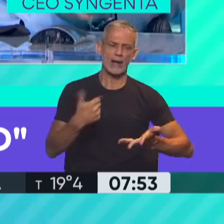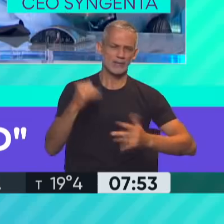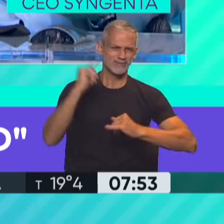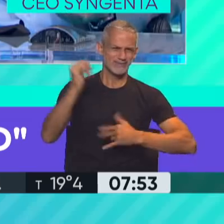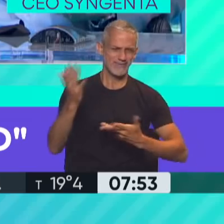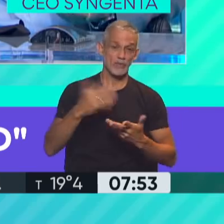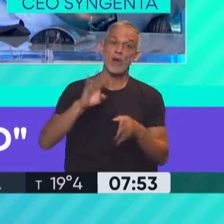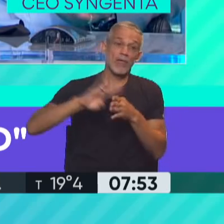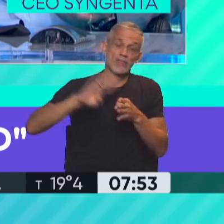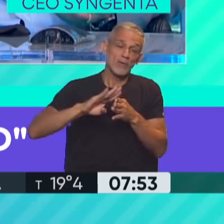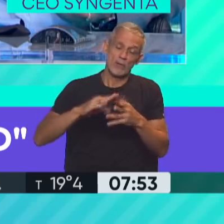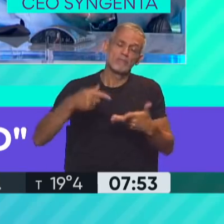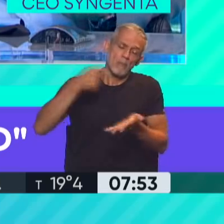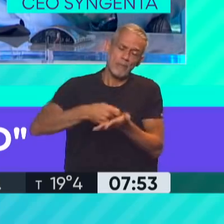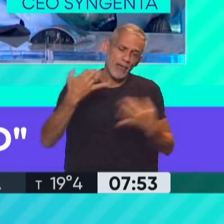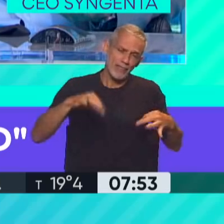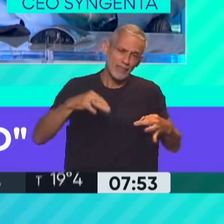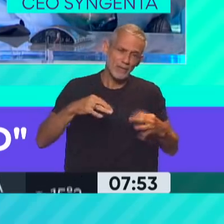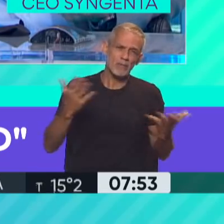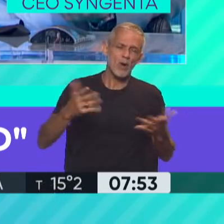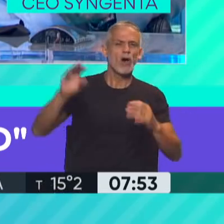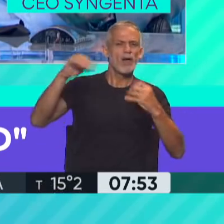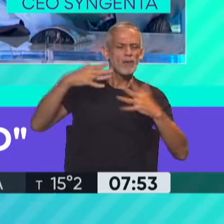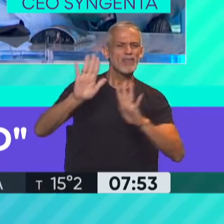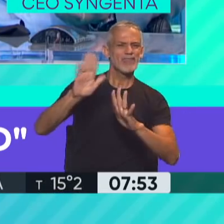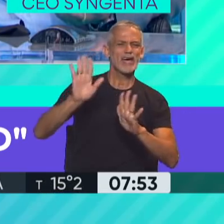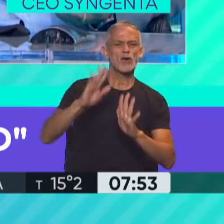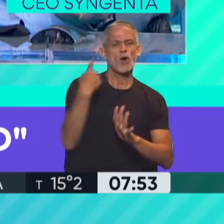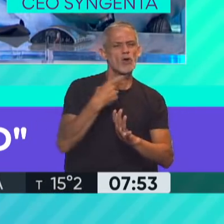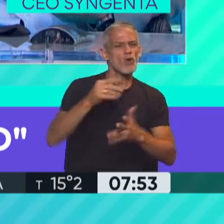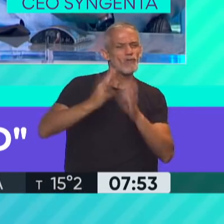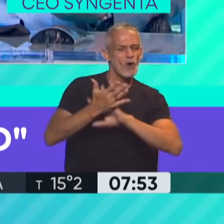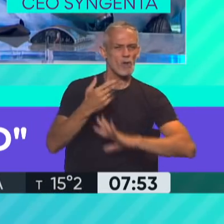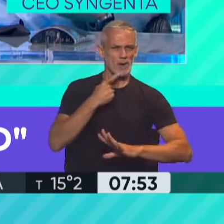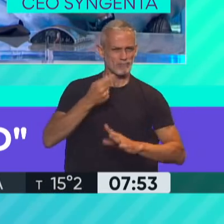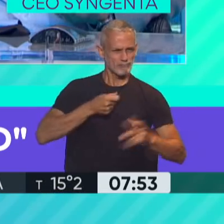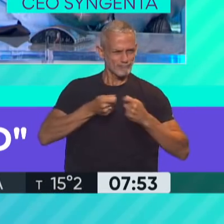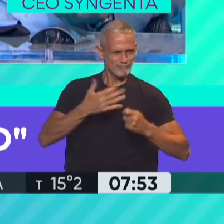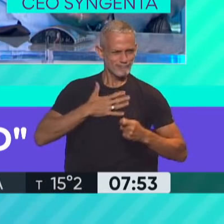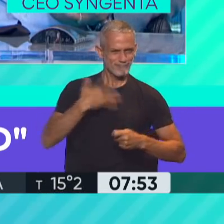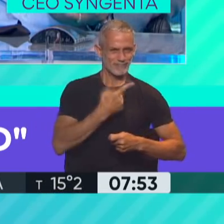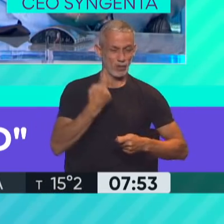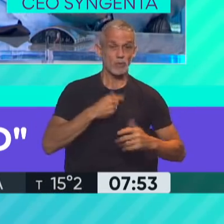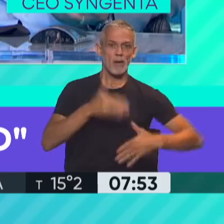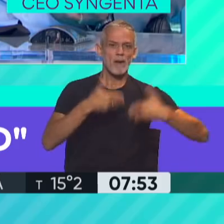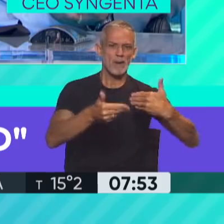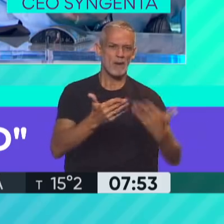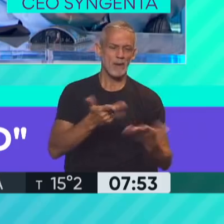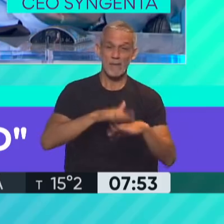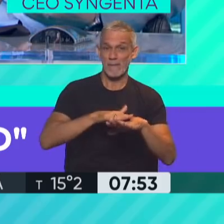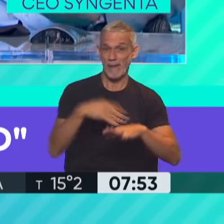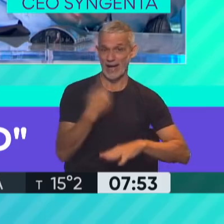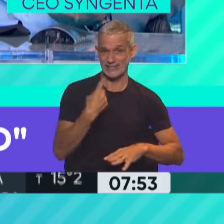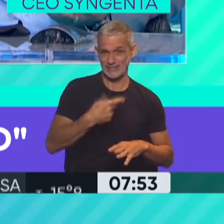deudas hay que honrarlas pero déjennos hacerlos de una manera sustentable y poder seguir creciendo que es la base de